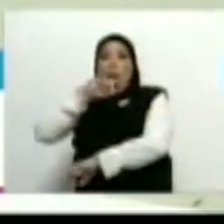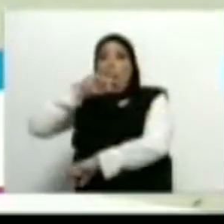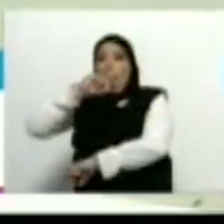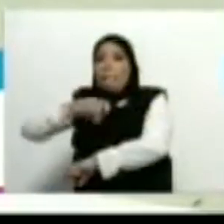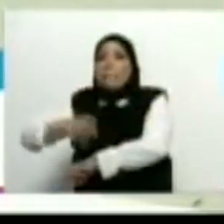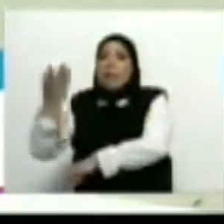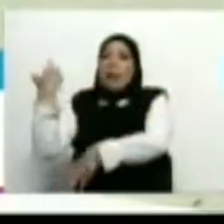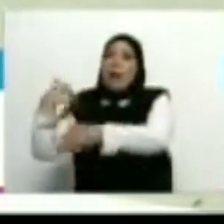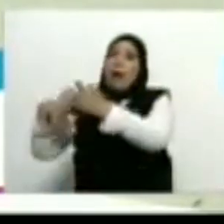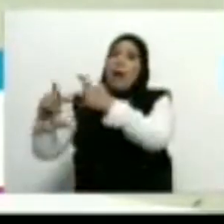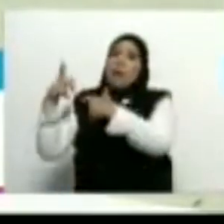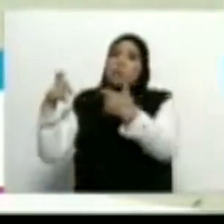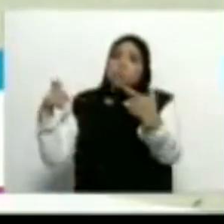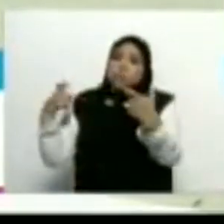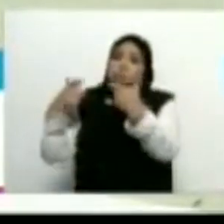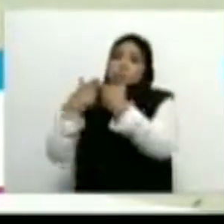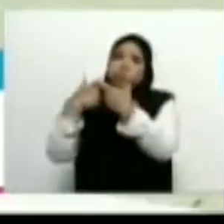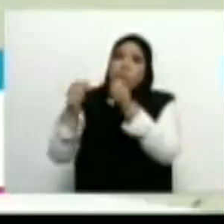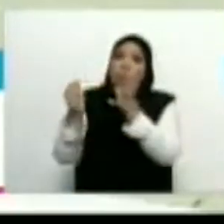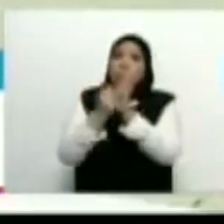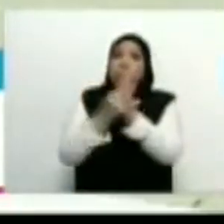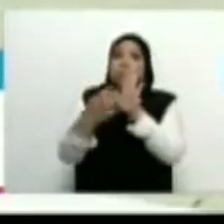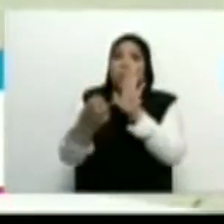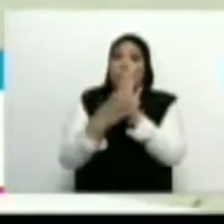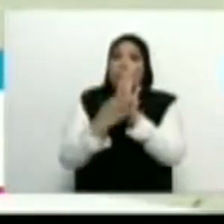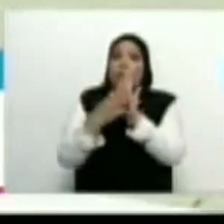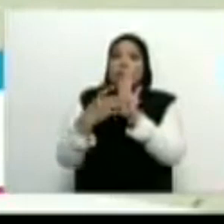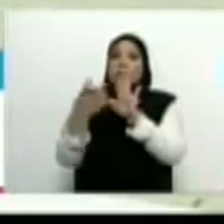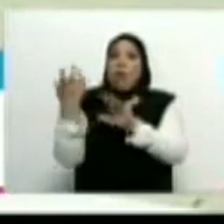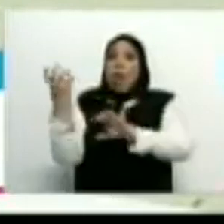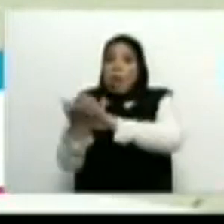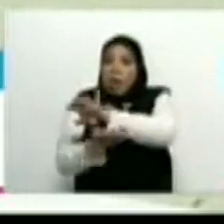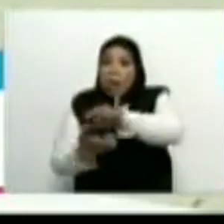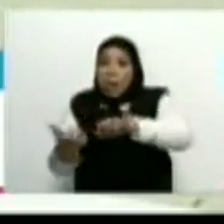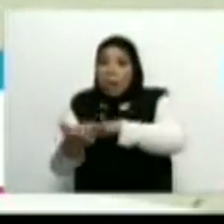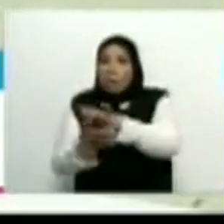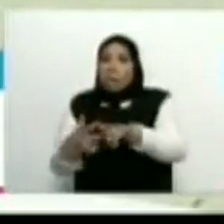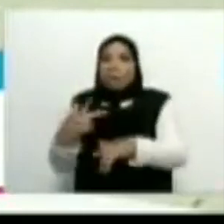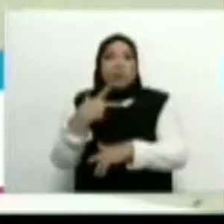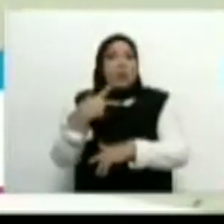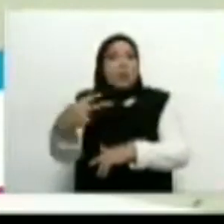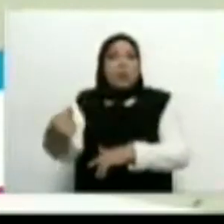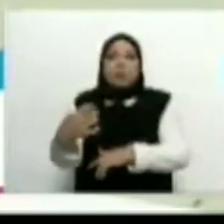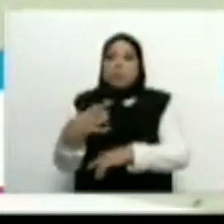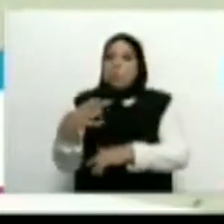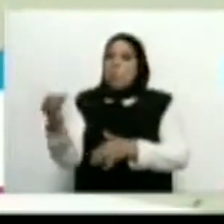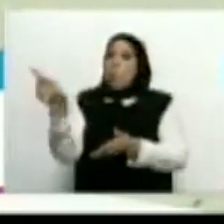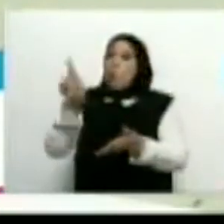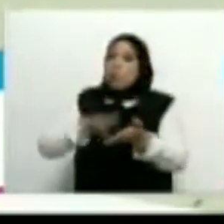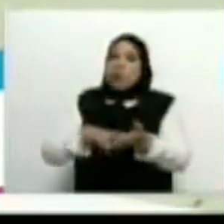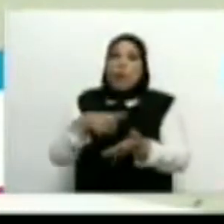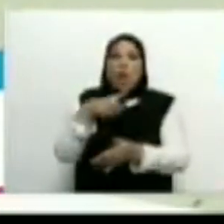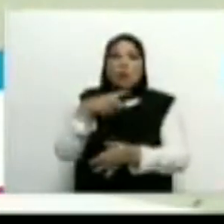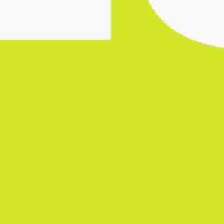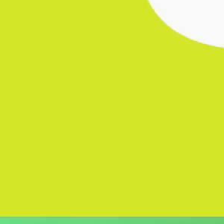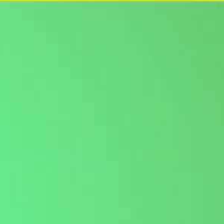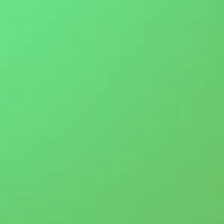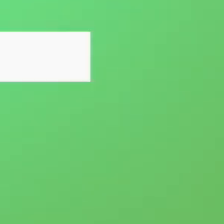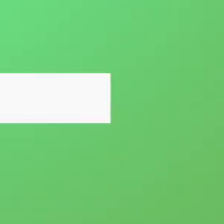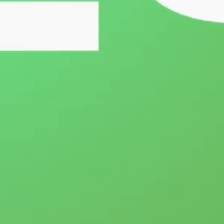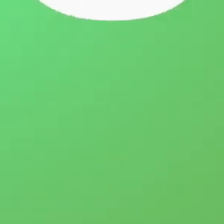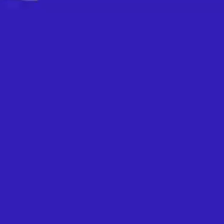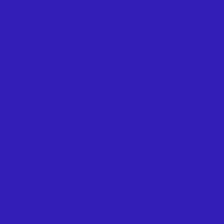los tiempos de golpes de Estado, a los tiempos de guarimba, no pasarán. No